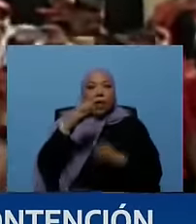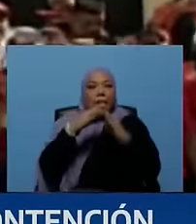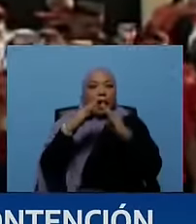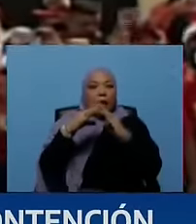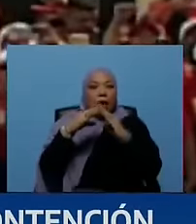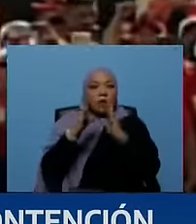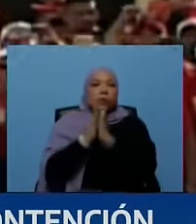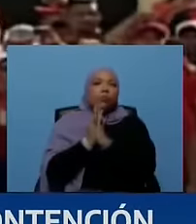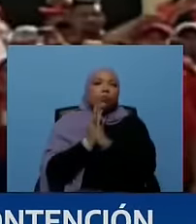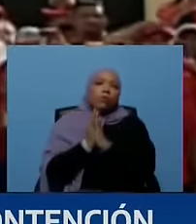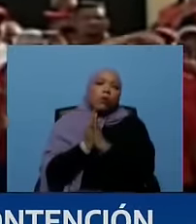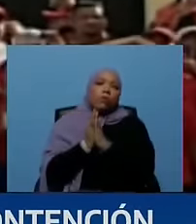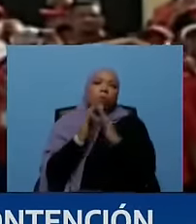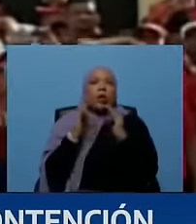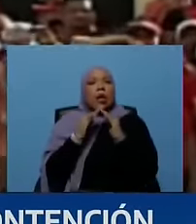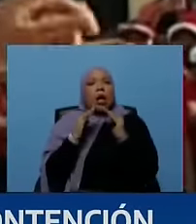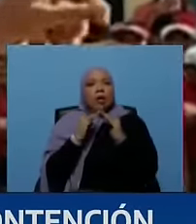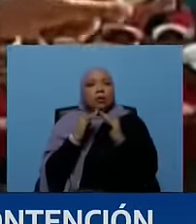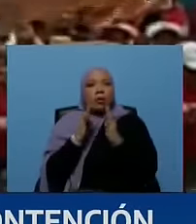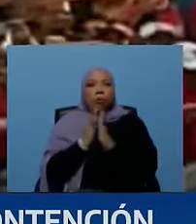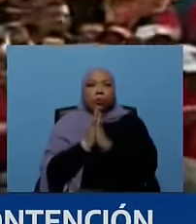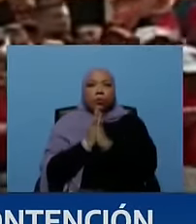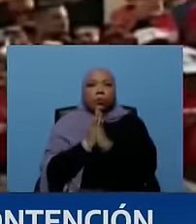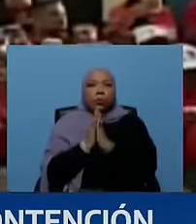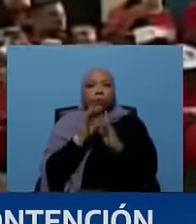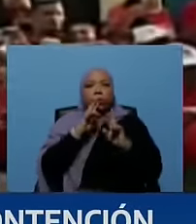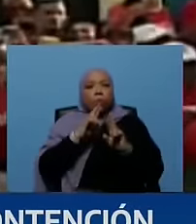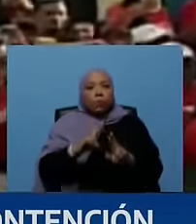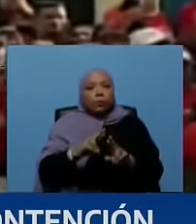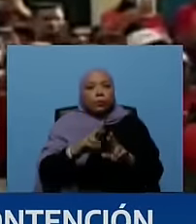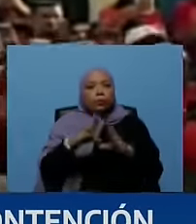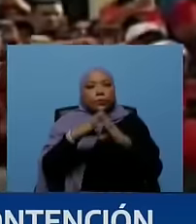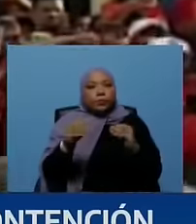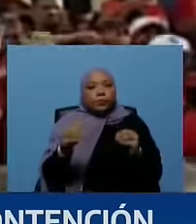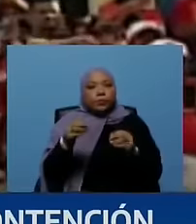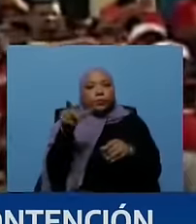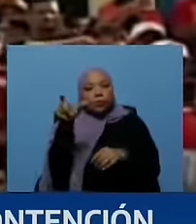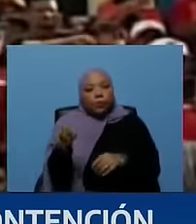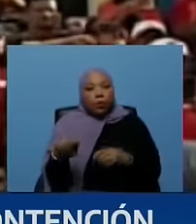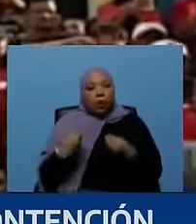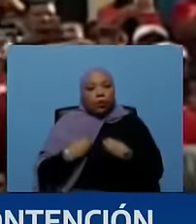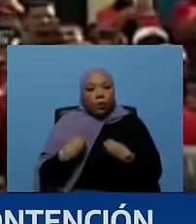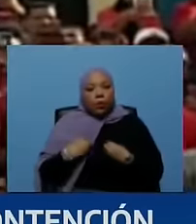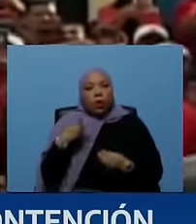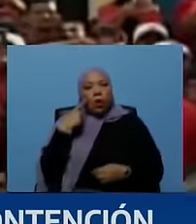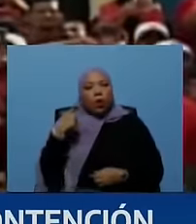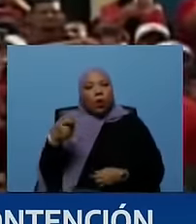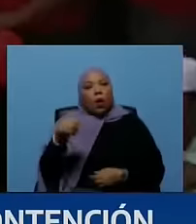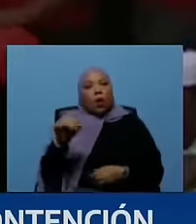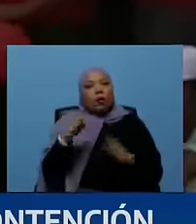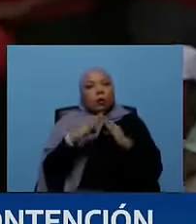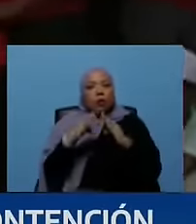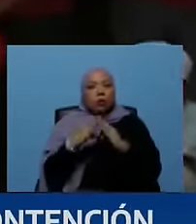vivienda. Y yo le respondí el sábado como le respondo a la vecina que por aquí me dijo.